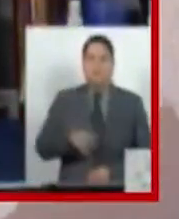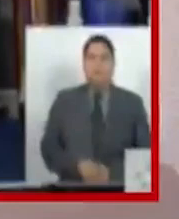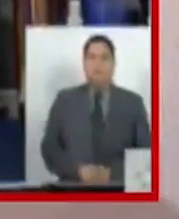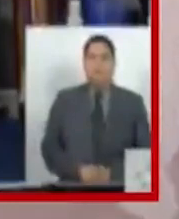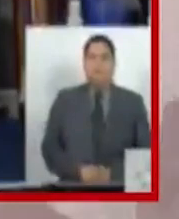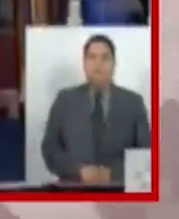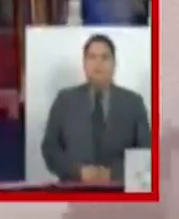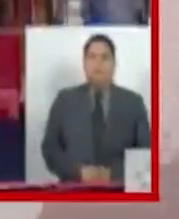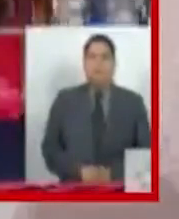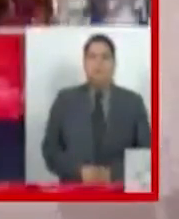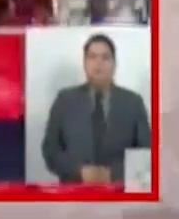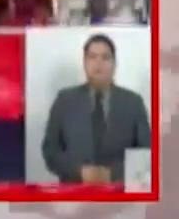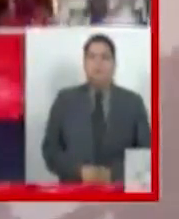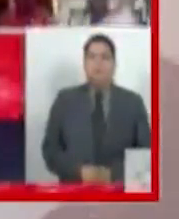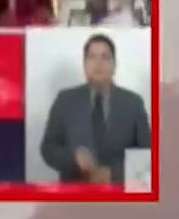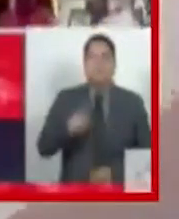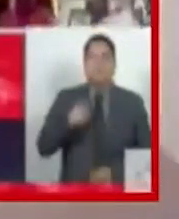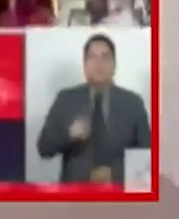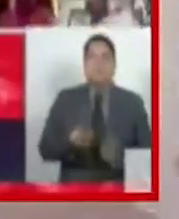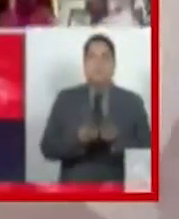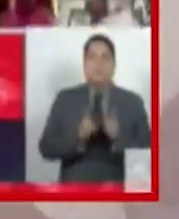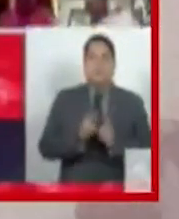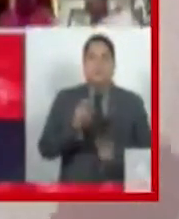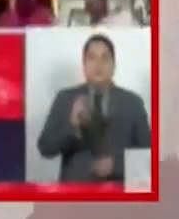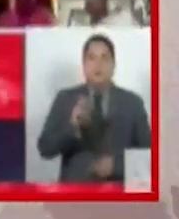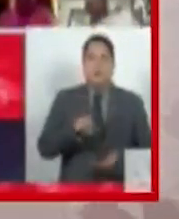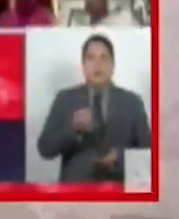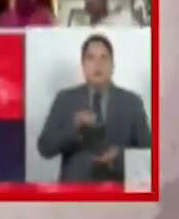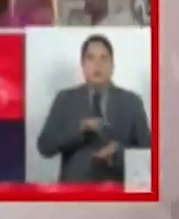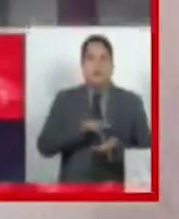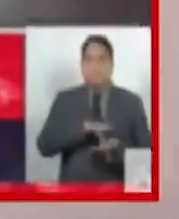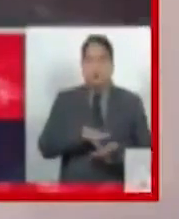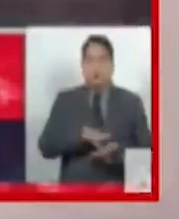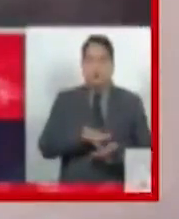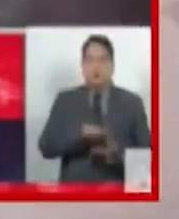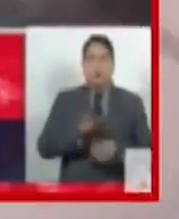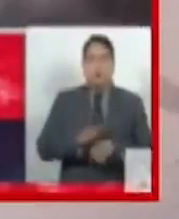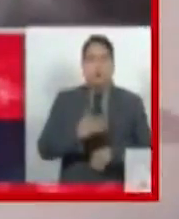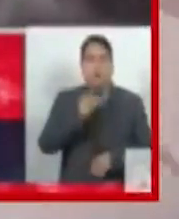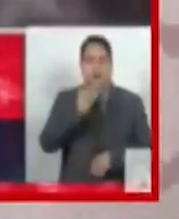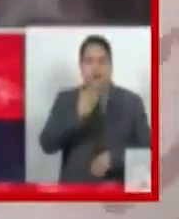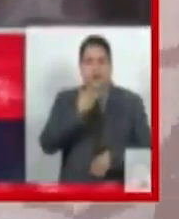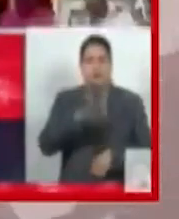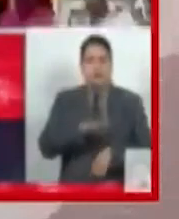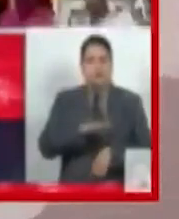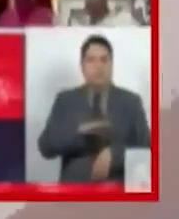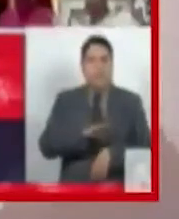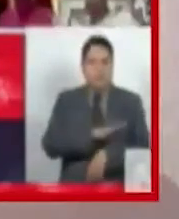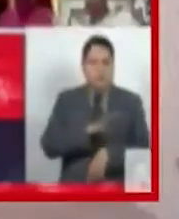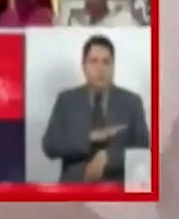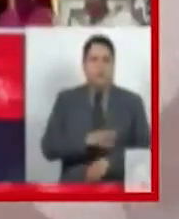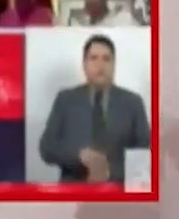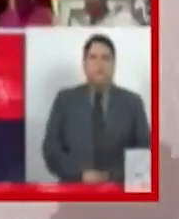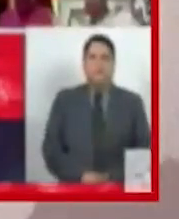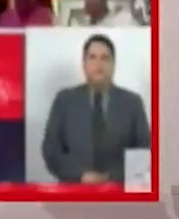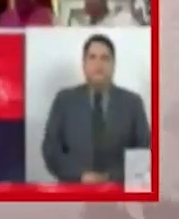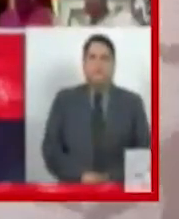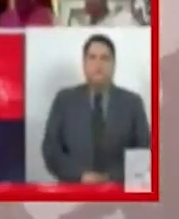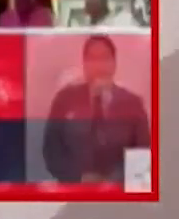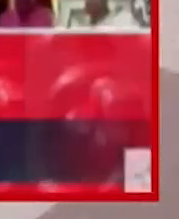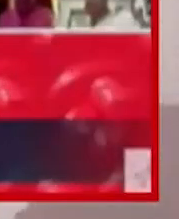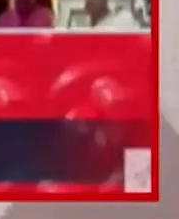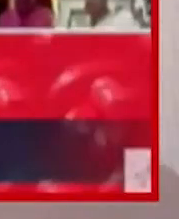mencionas, ¿puedo darles a ellas un beneficio o una mayor...